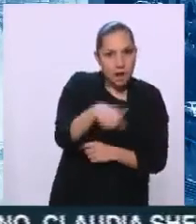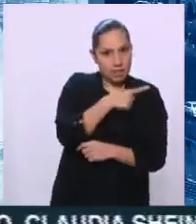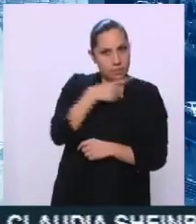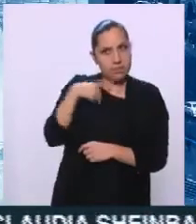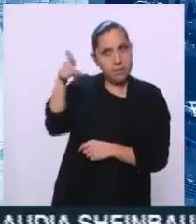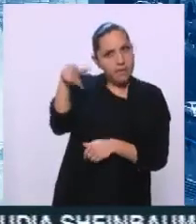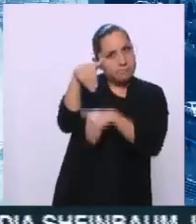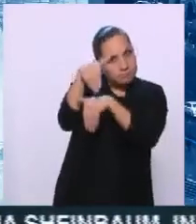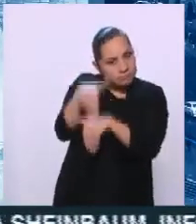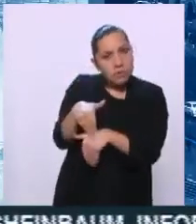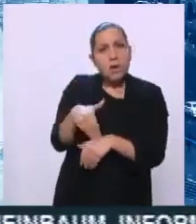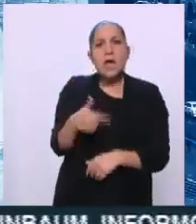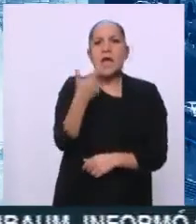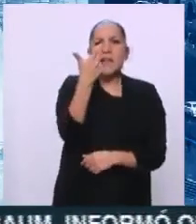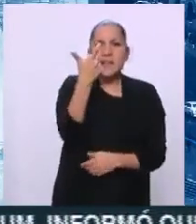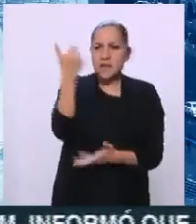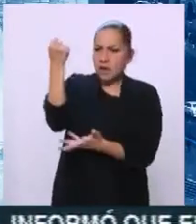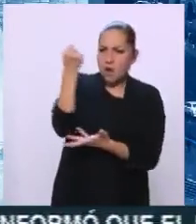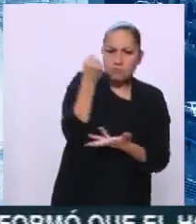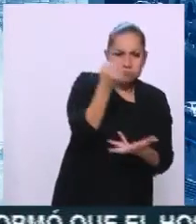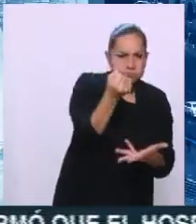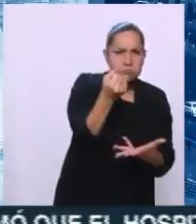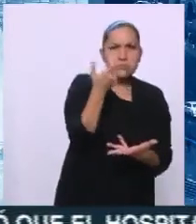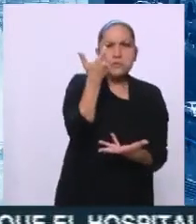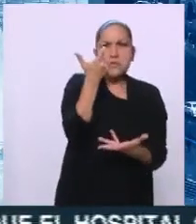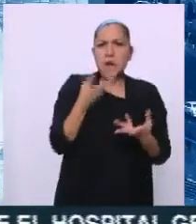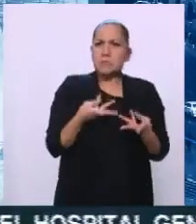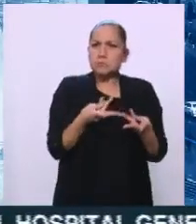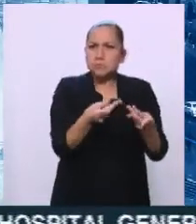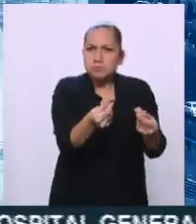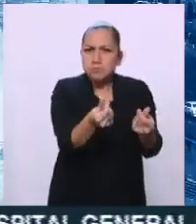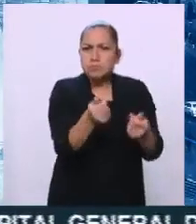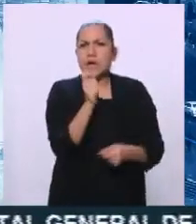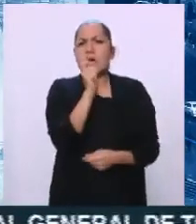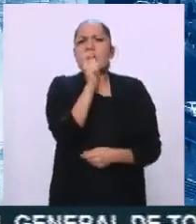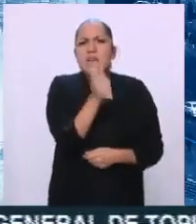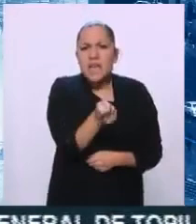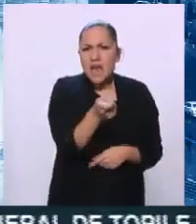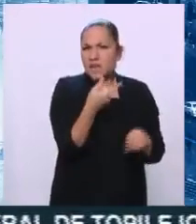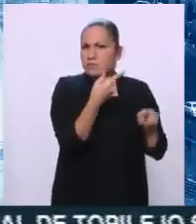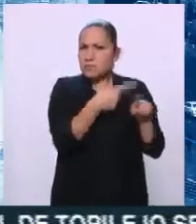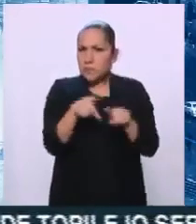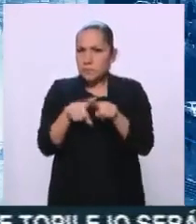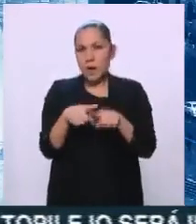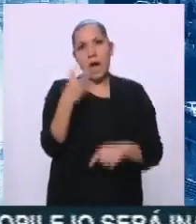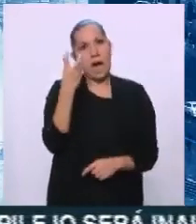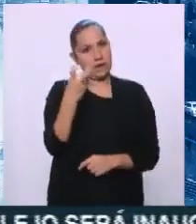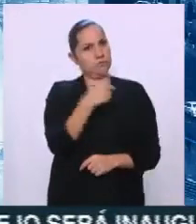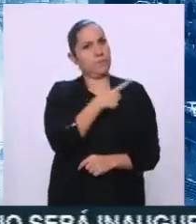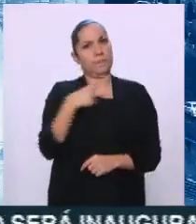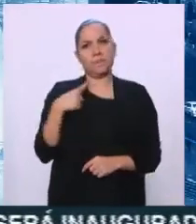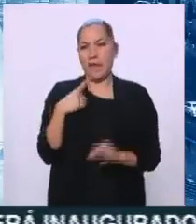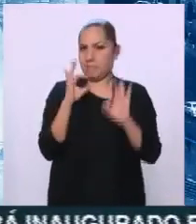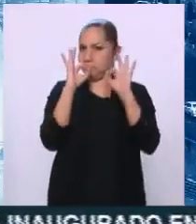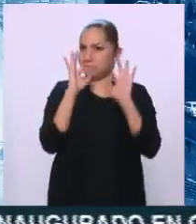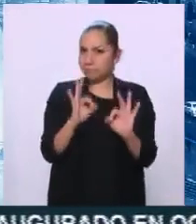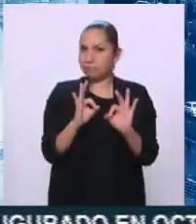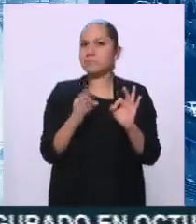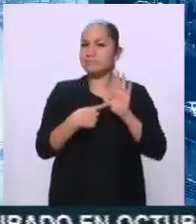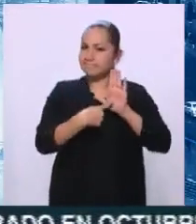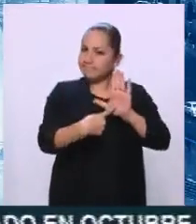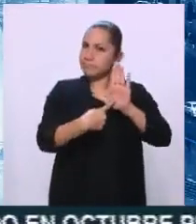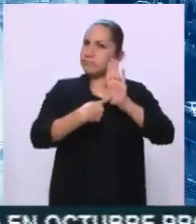gasta, cuáles son, digamos, las opciones que existen. Es algo muy especial. Nunca un gobierno había expuesto las opciones,